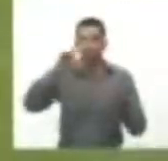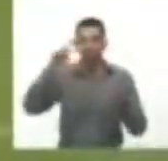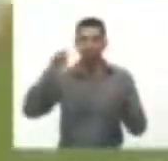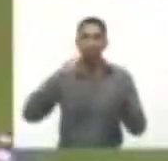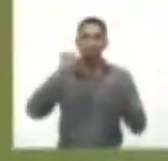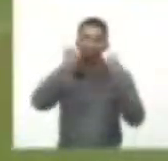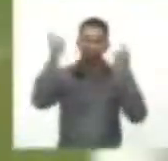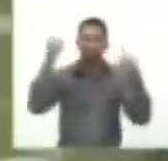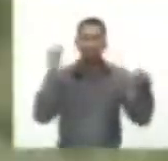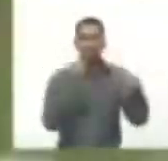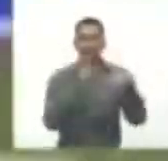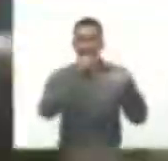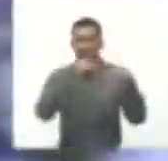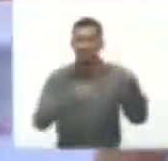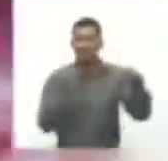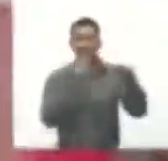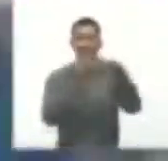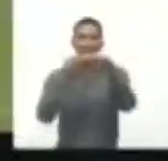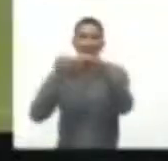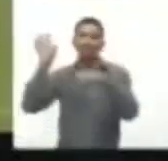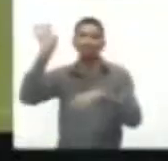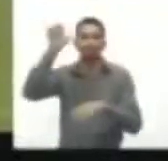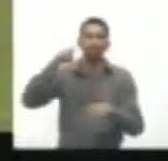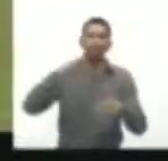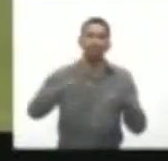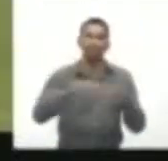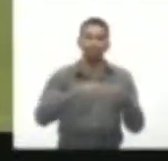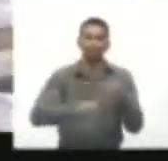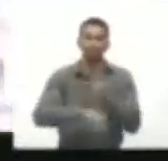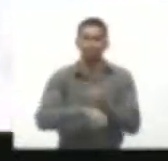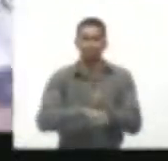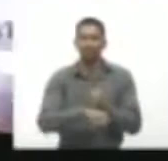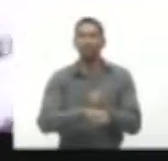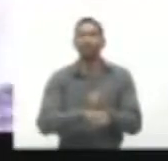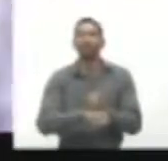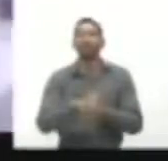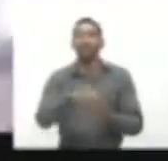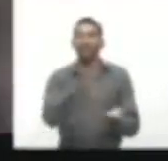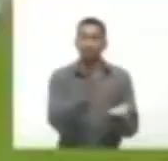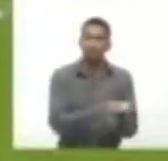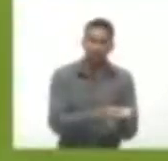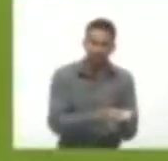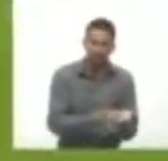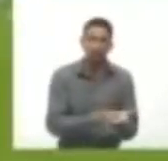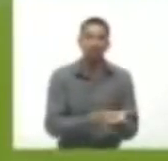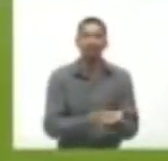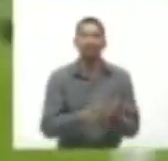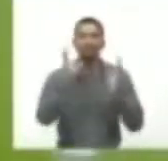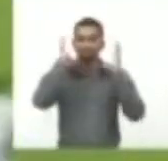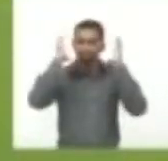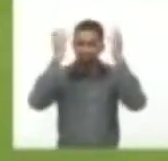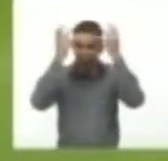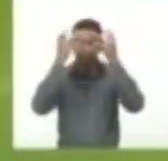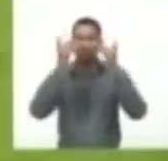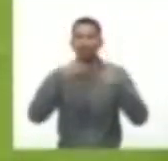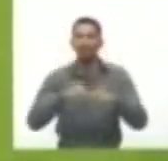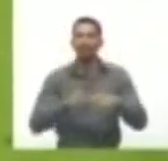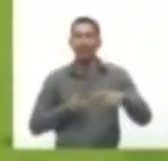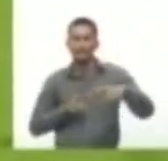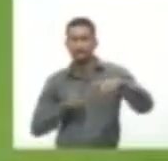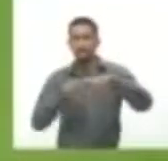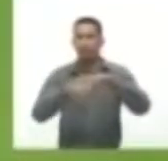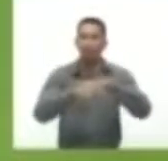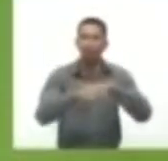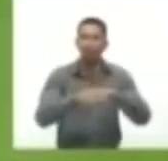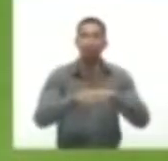El Samario marcó doblete con el Mónaco, Muriel de penalti le dio el triunfo a la Sampdoria, Cuadrado fue el autor de un golazo con la